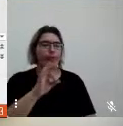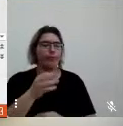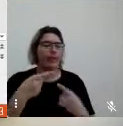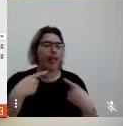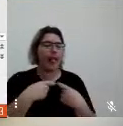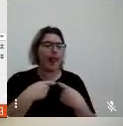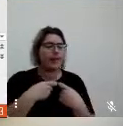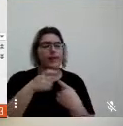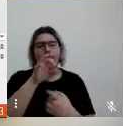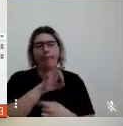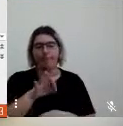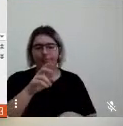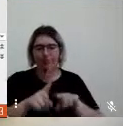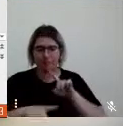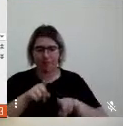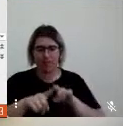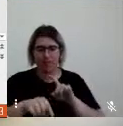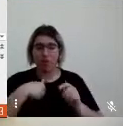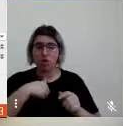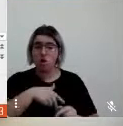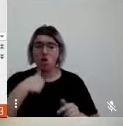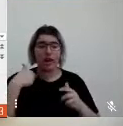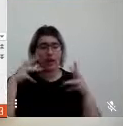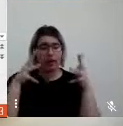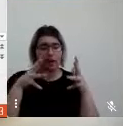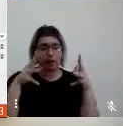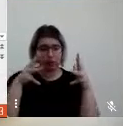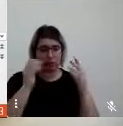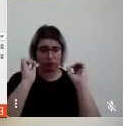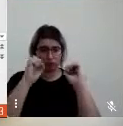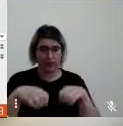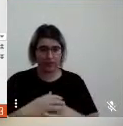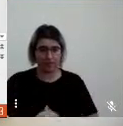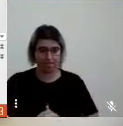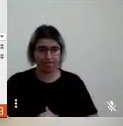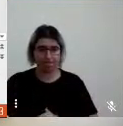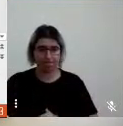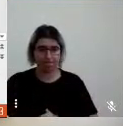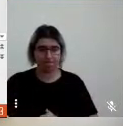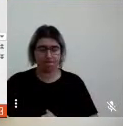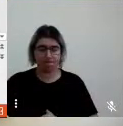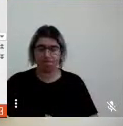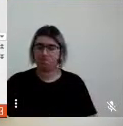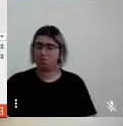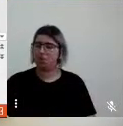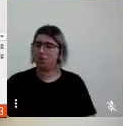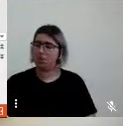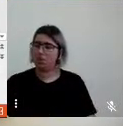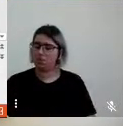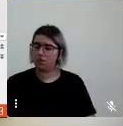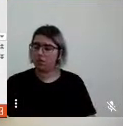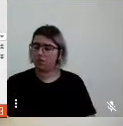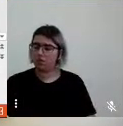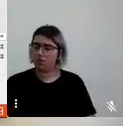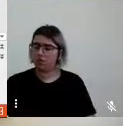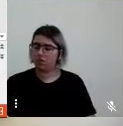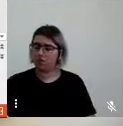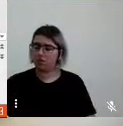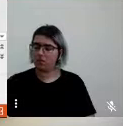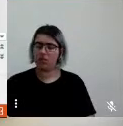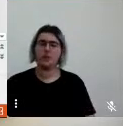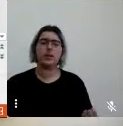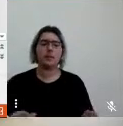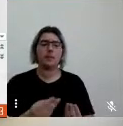manera general los consejos más adecuados. Pero para adelgazar mejor